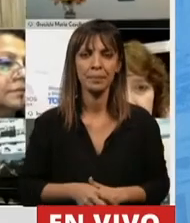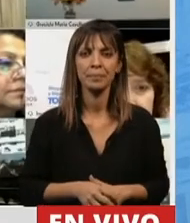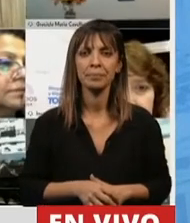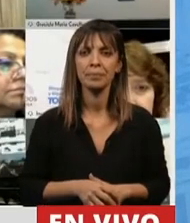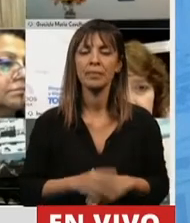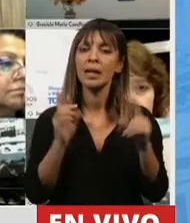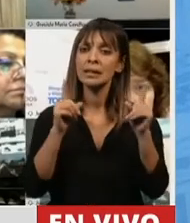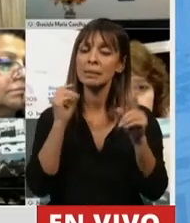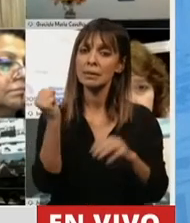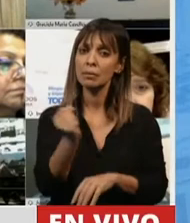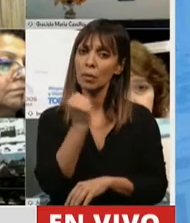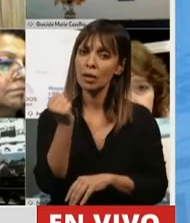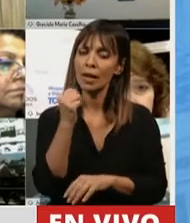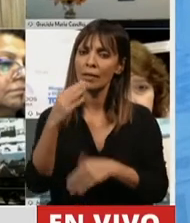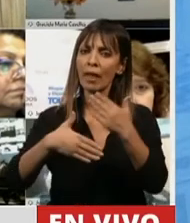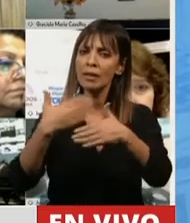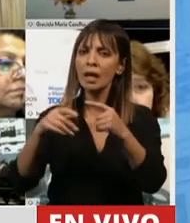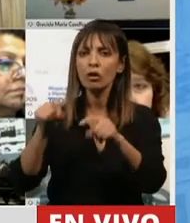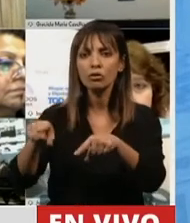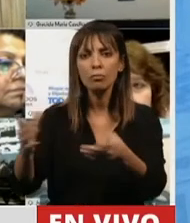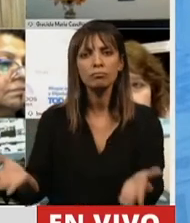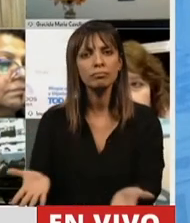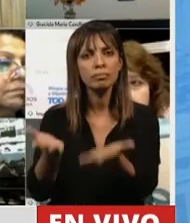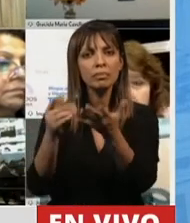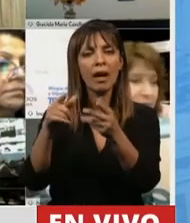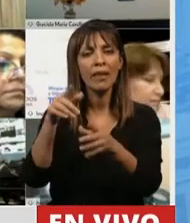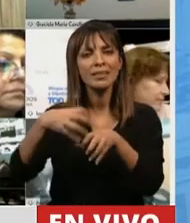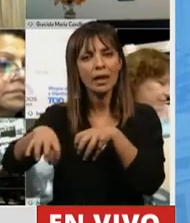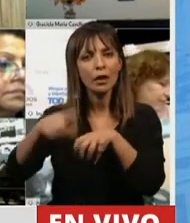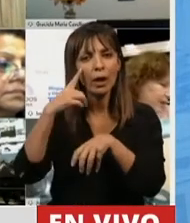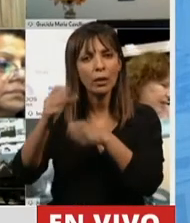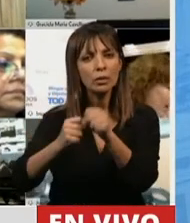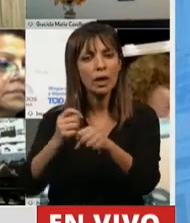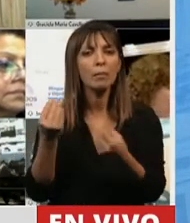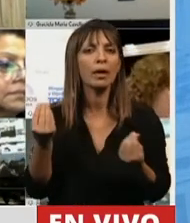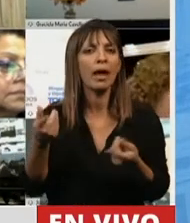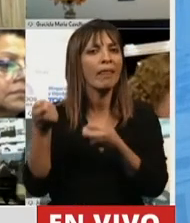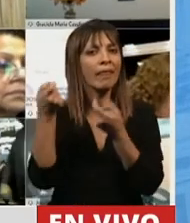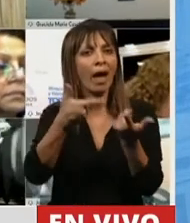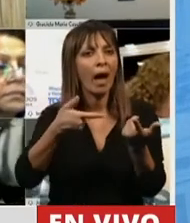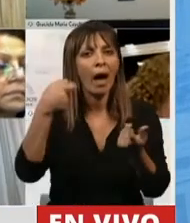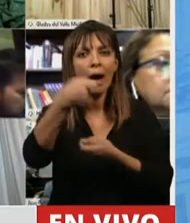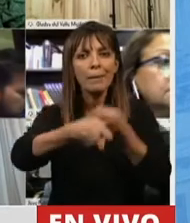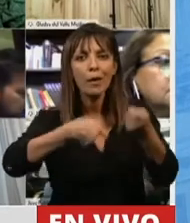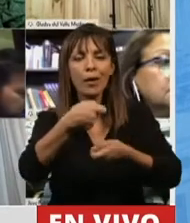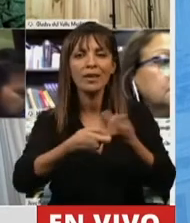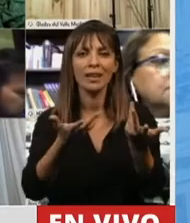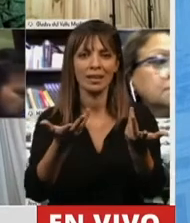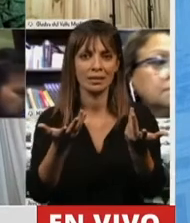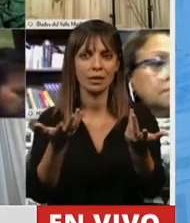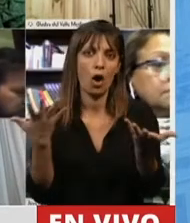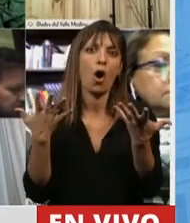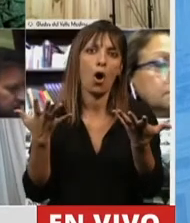Y también es importante el desarrollo de esta industria porque en definitiva genera aportes aparte de los recursos